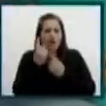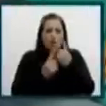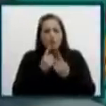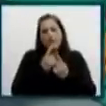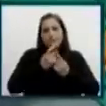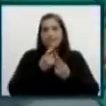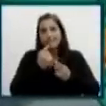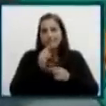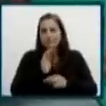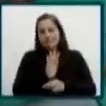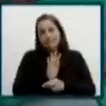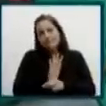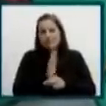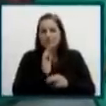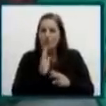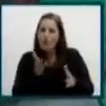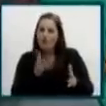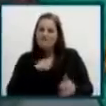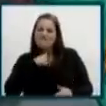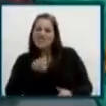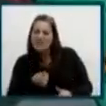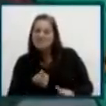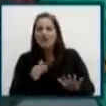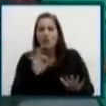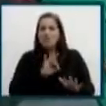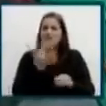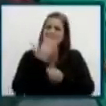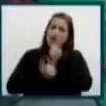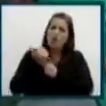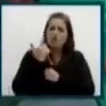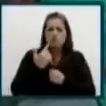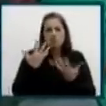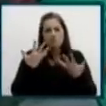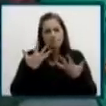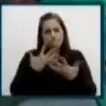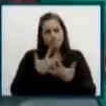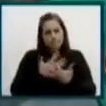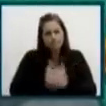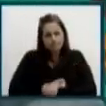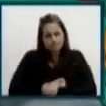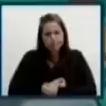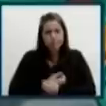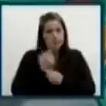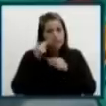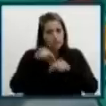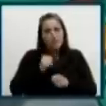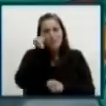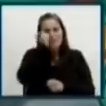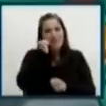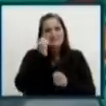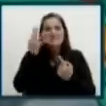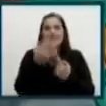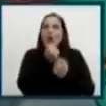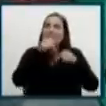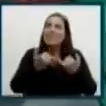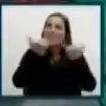como, no sé si llamarlo de revancha, porque alguna vez se ha hablado como de revancha, pero hace 5 años por ahí estabas como muy frustrado y habías soñado con este día. Cuando